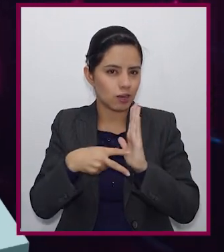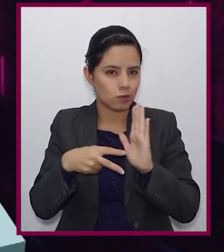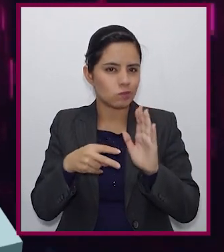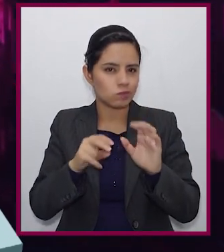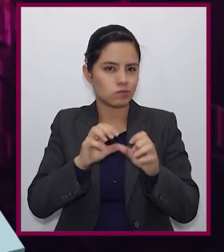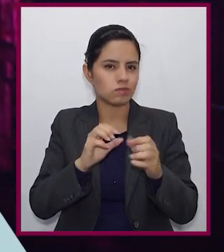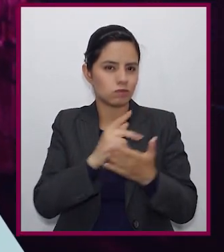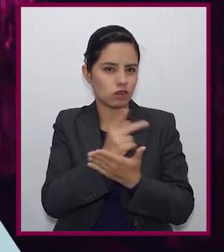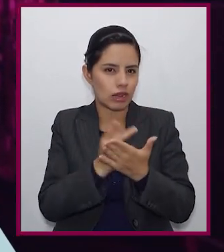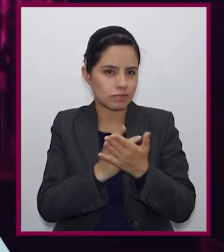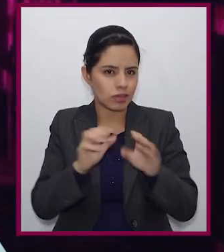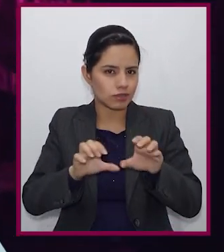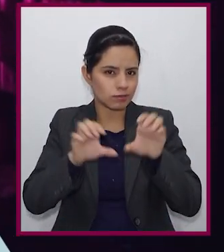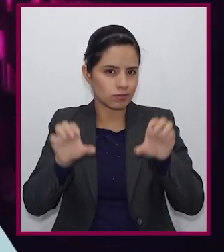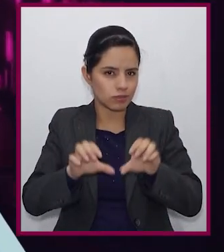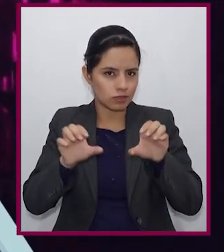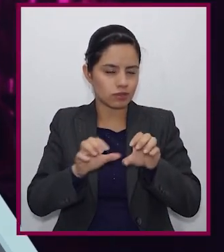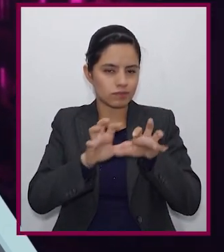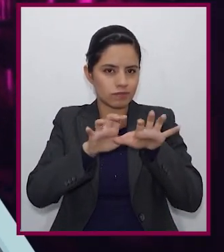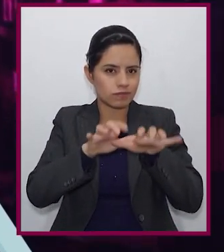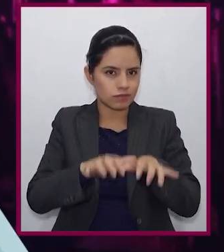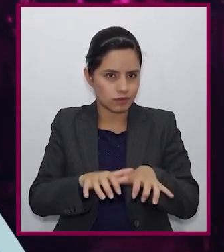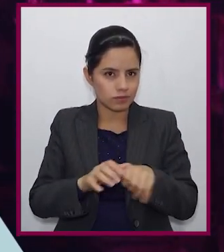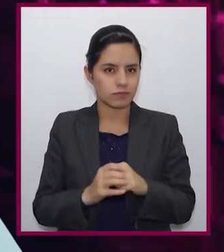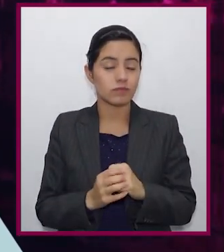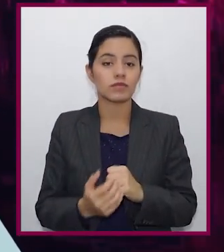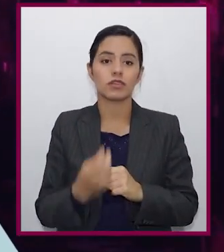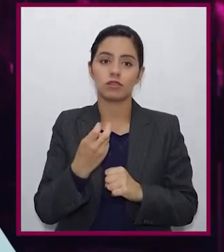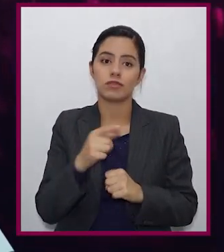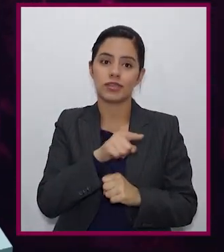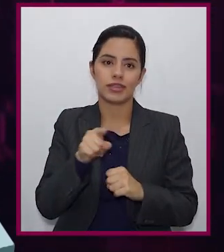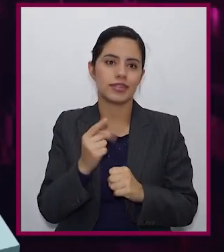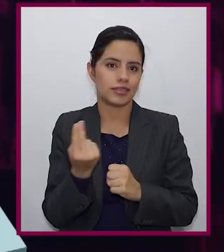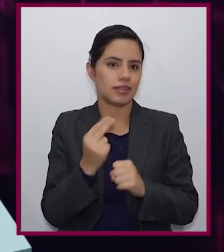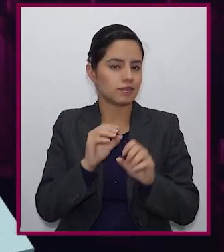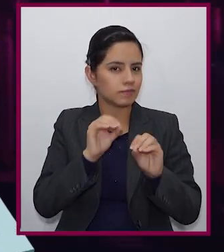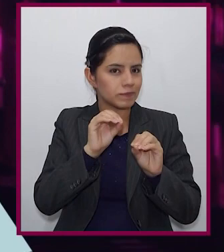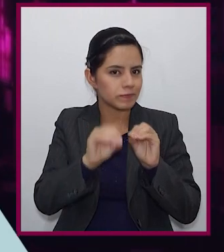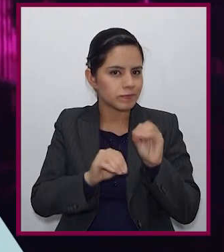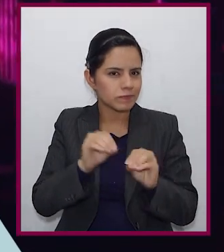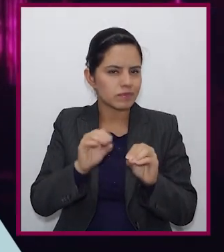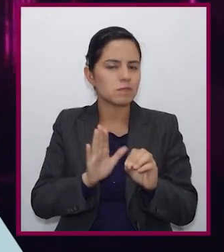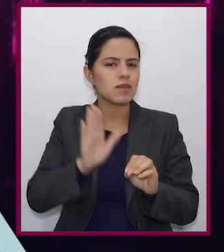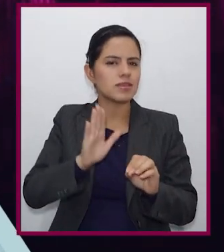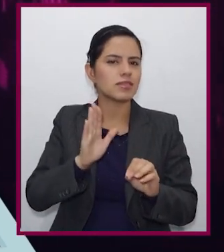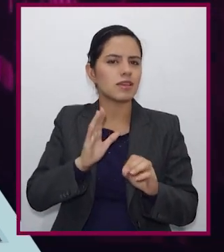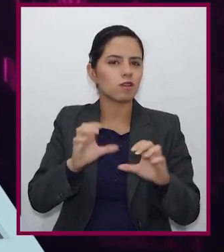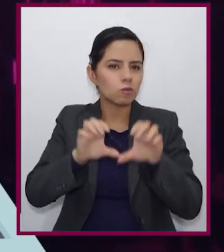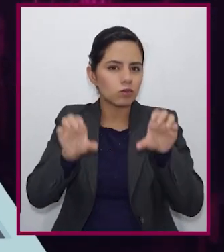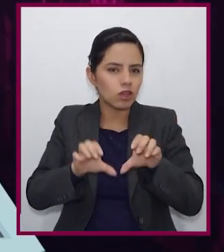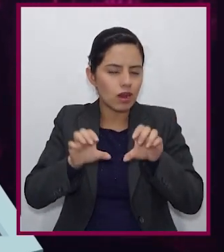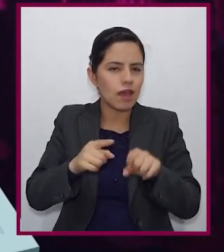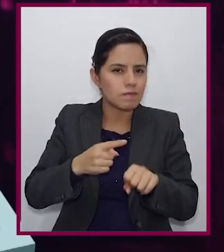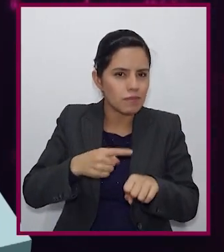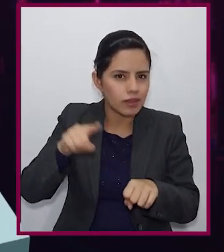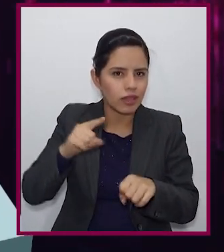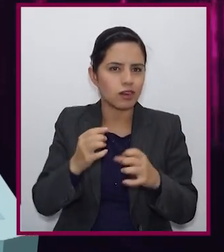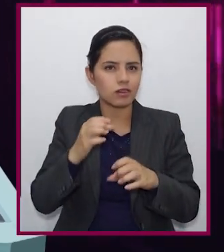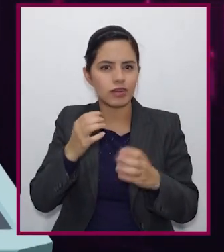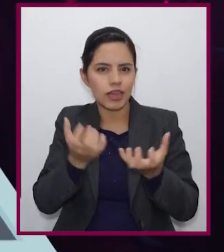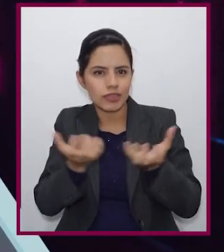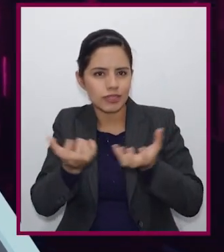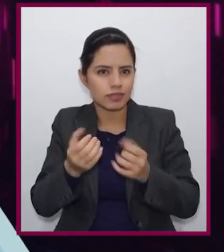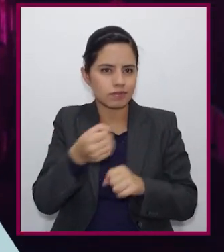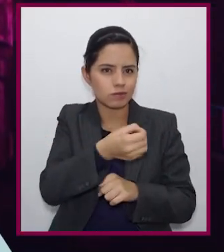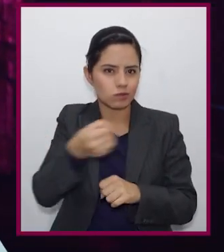software, crear sistemas de información y para ello pues necesitamos escribir instrucciones de código en diferentes